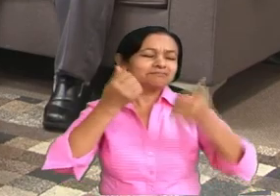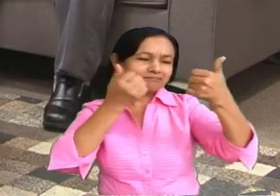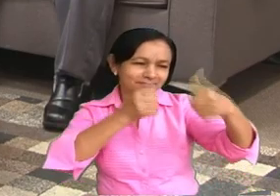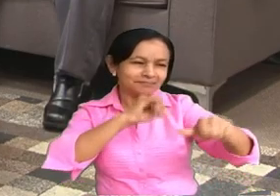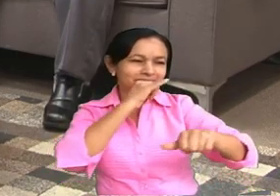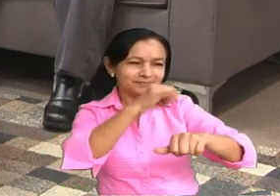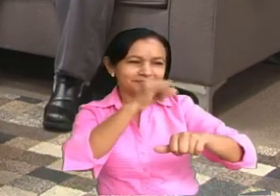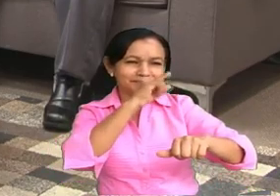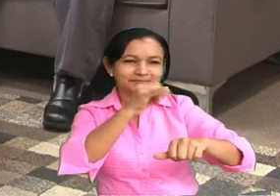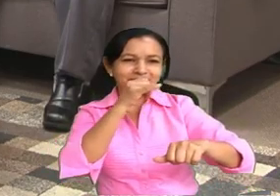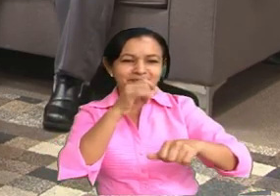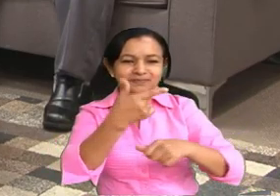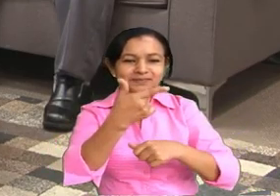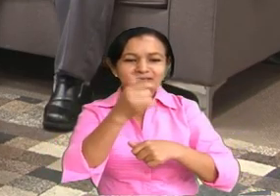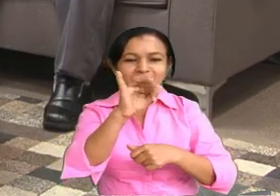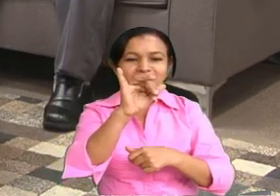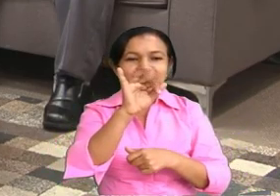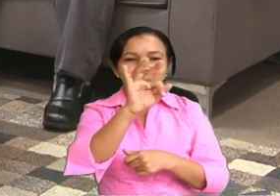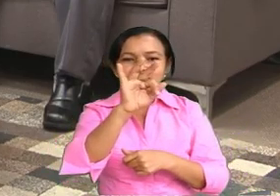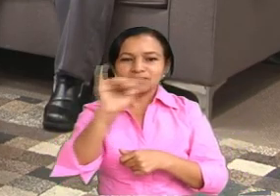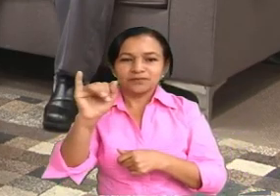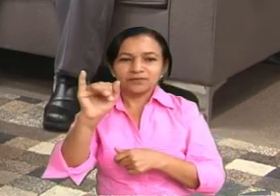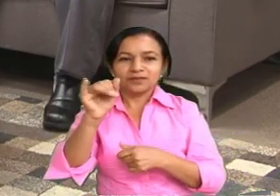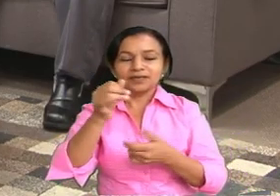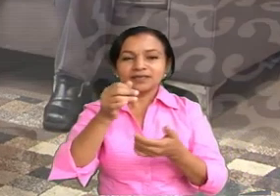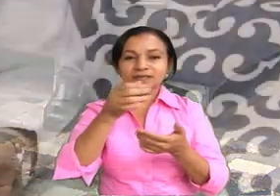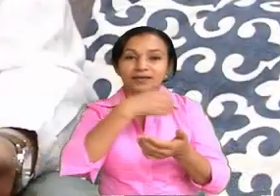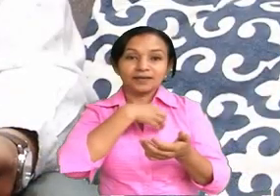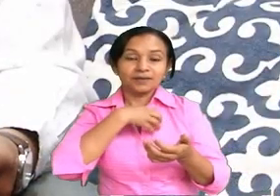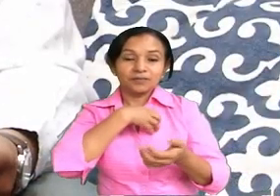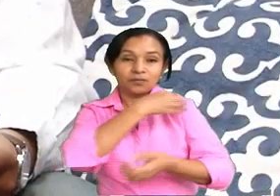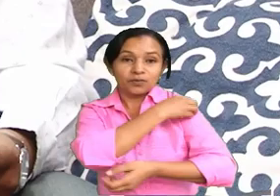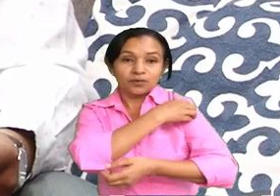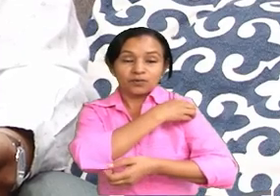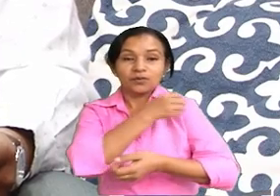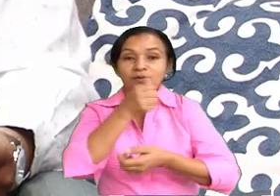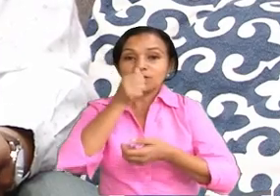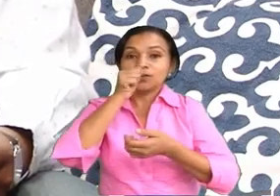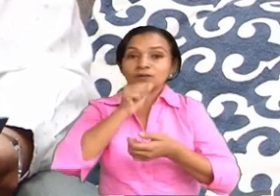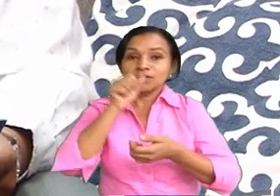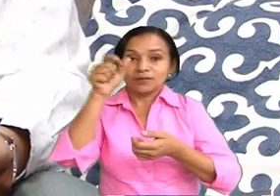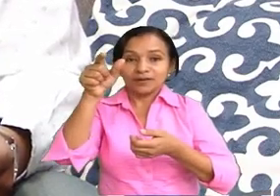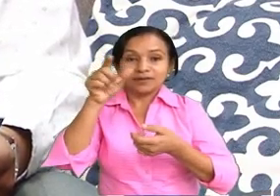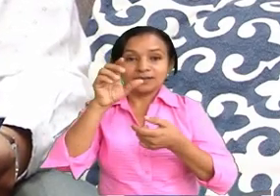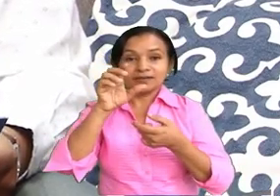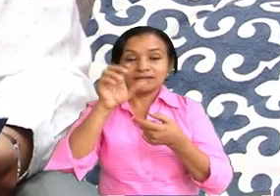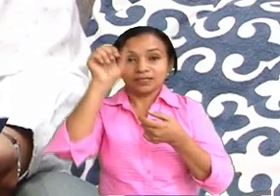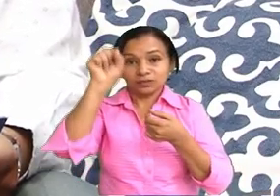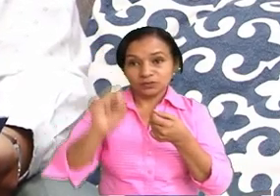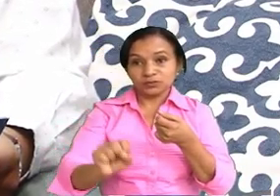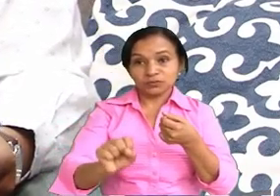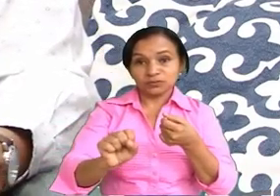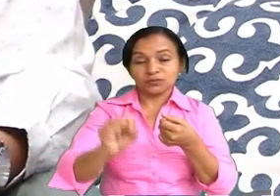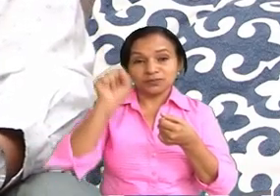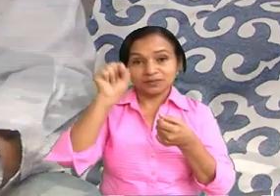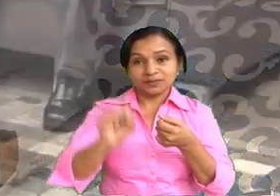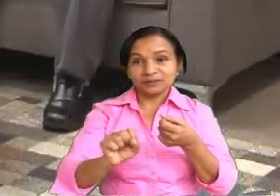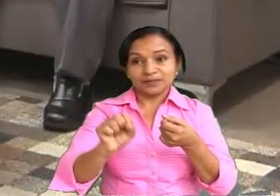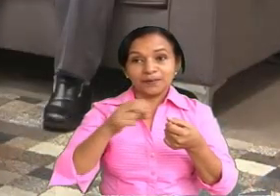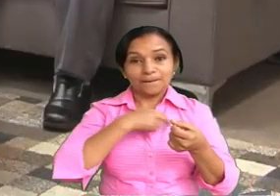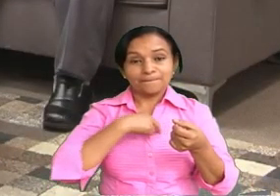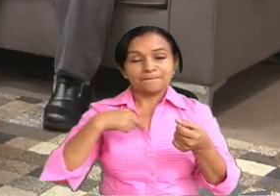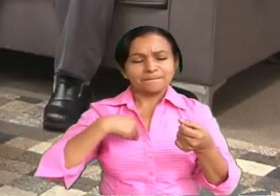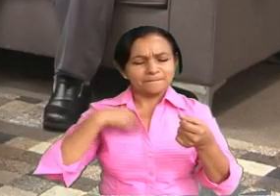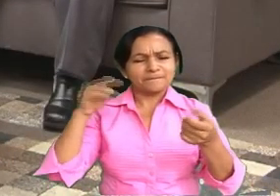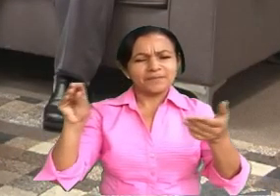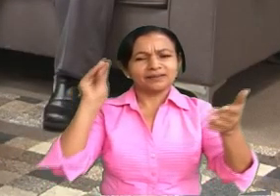de acuerdo. El Giffiti es una bebida tradicional de la costa Caribe, de la costa Caribe Sur, así sería, ¿verdad? Sí, va a ser